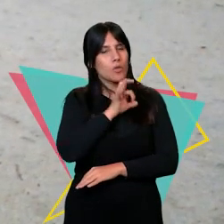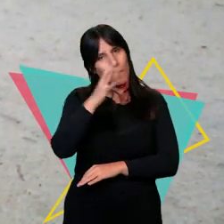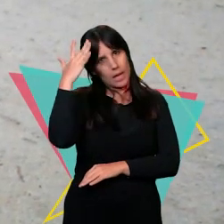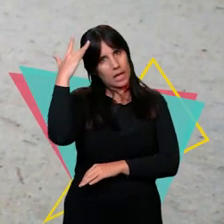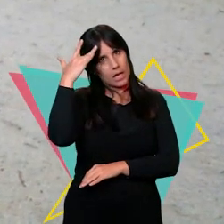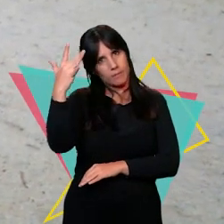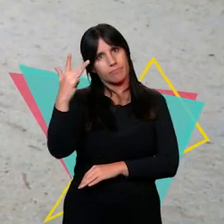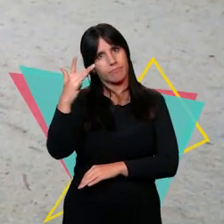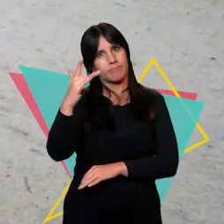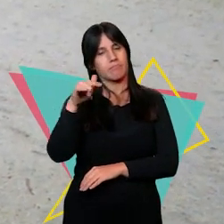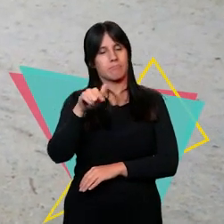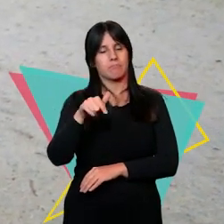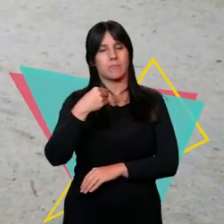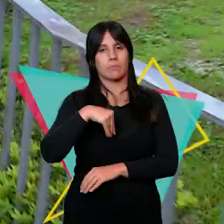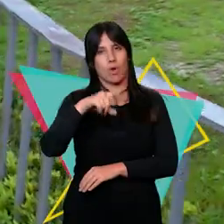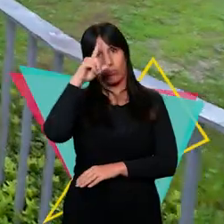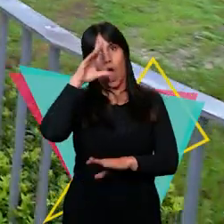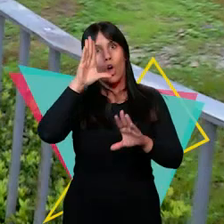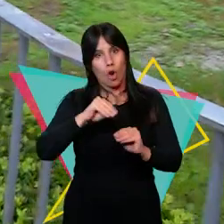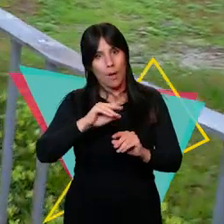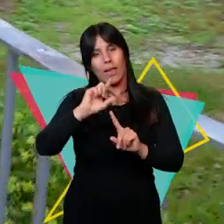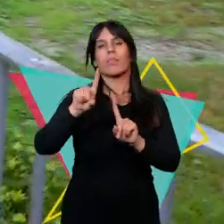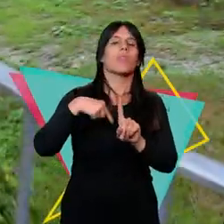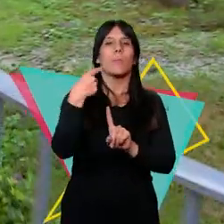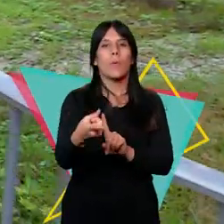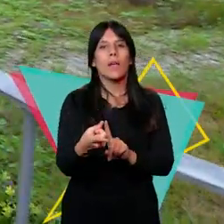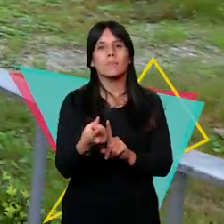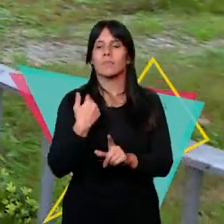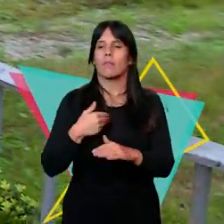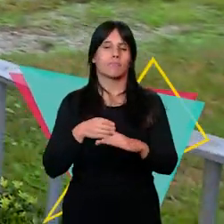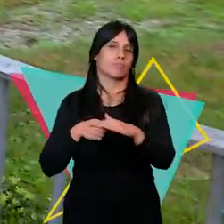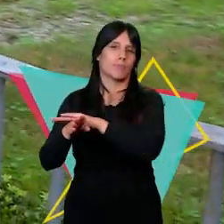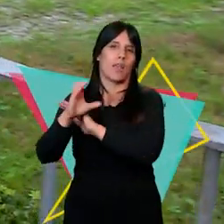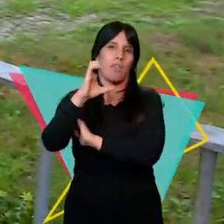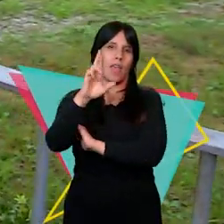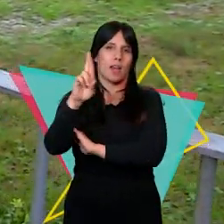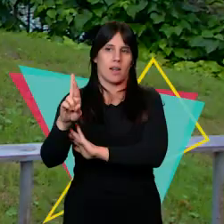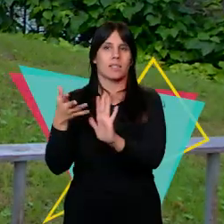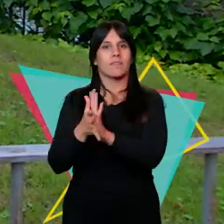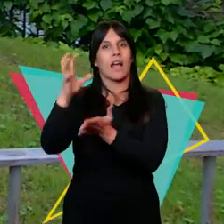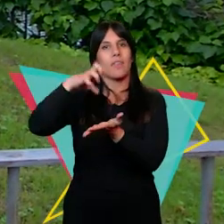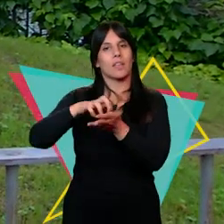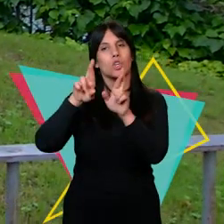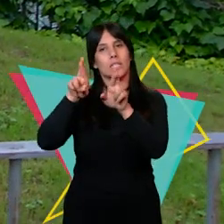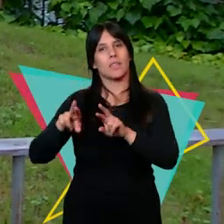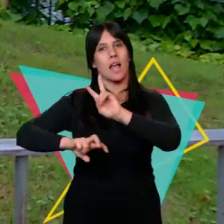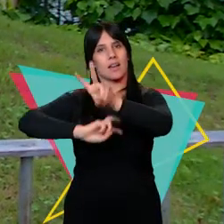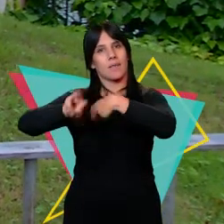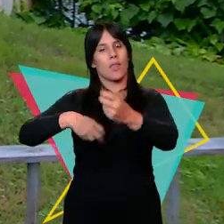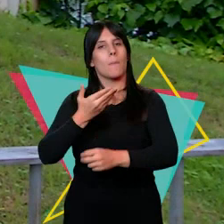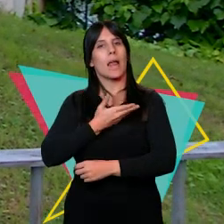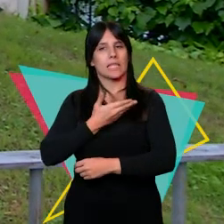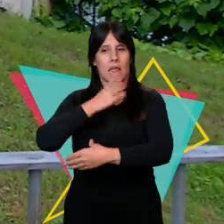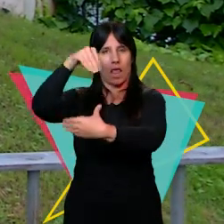coma y sus nefastas consecuencias, ingresé en el CRR, el Centro Residencial de Rehabilitación de Plasencia, que es